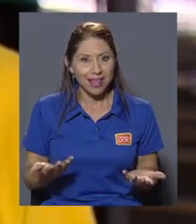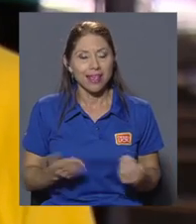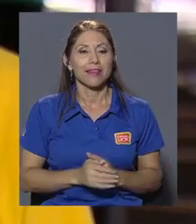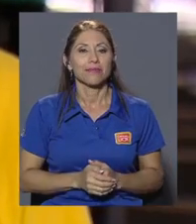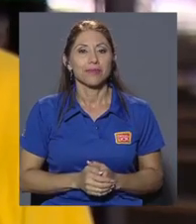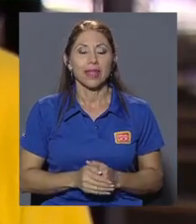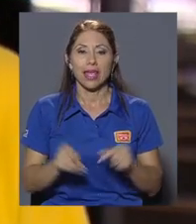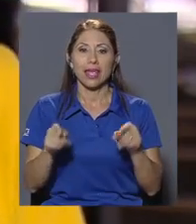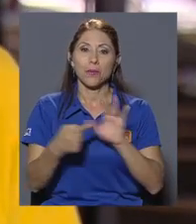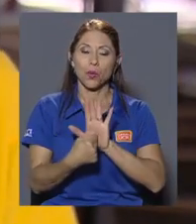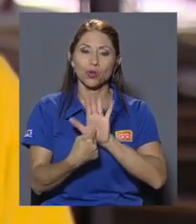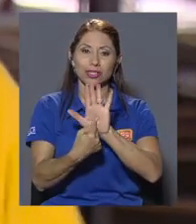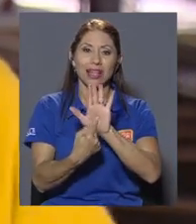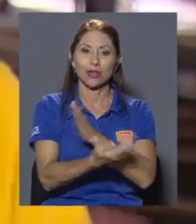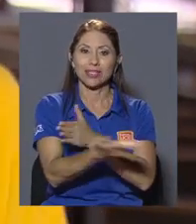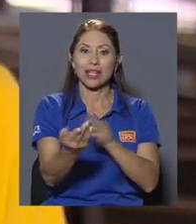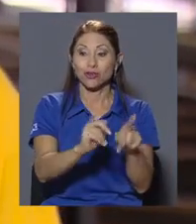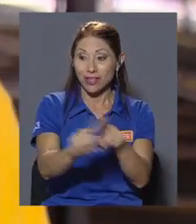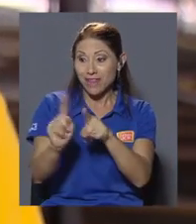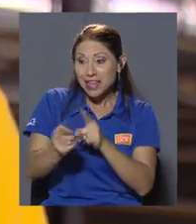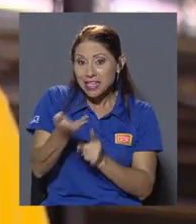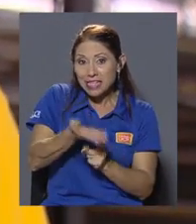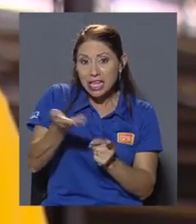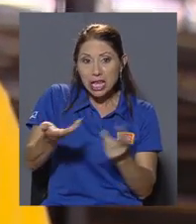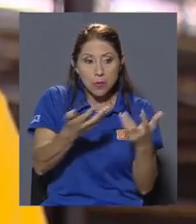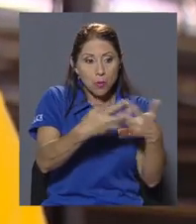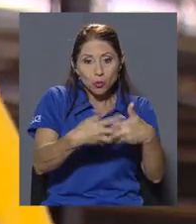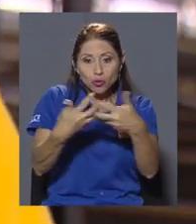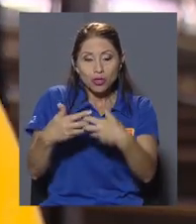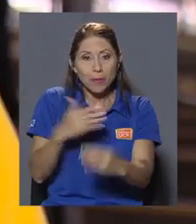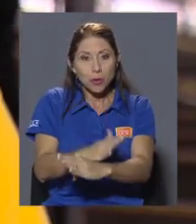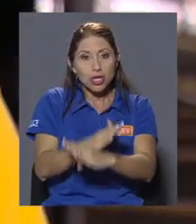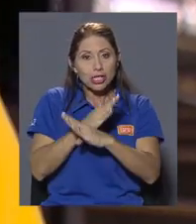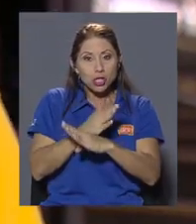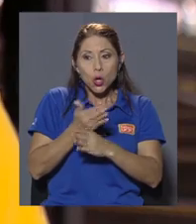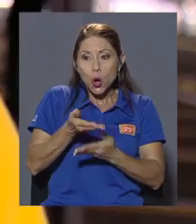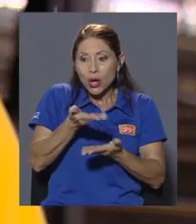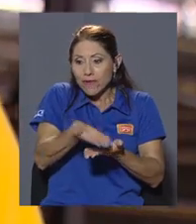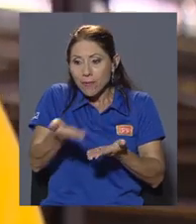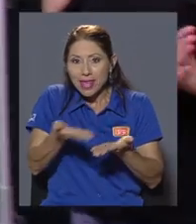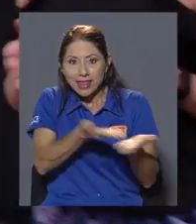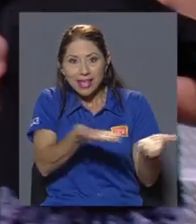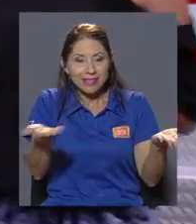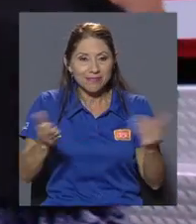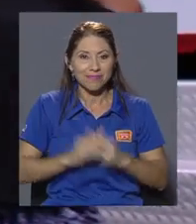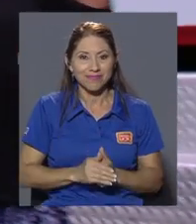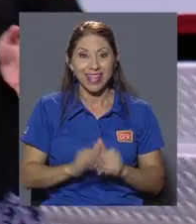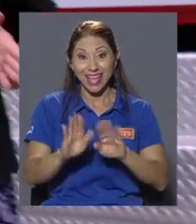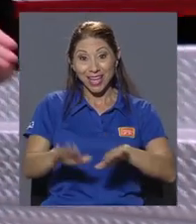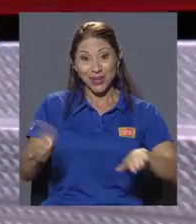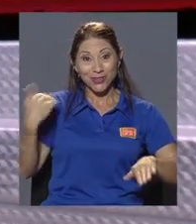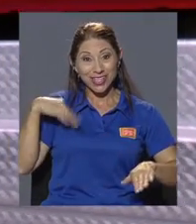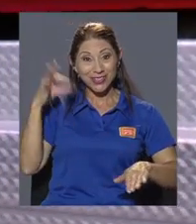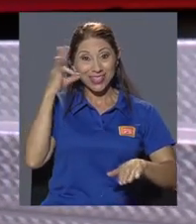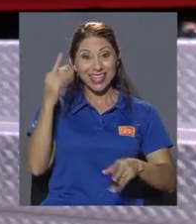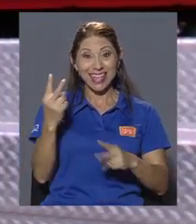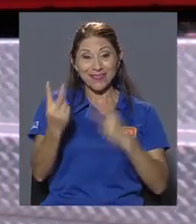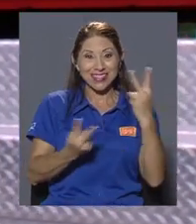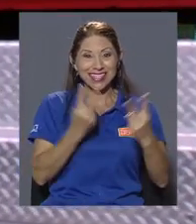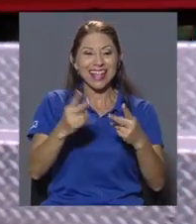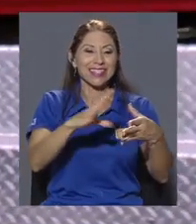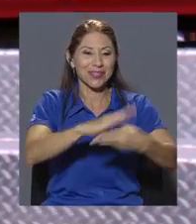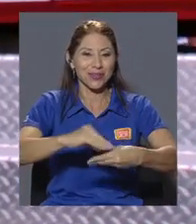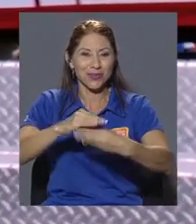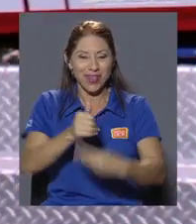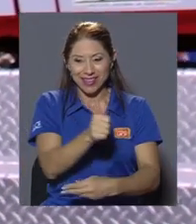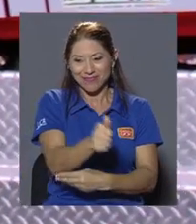Y mostrándoles varios equipos de protección, herramientas, etc. Y los niños y niñas visitantes nos